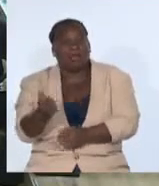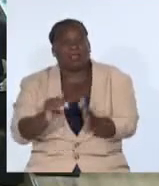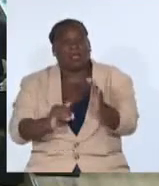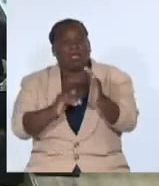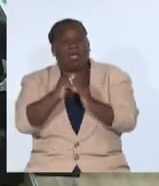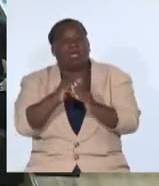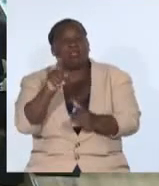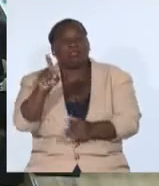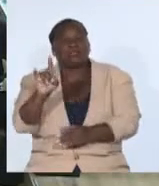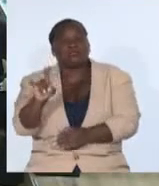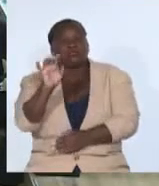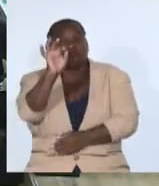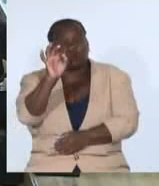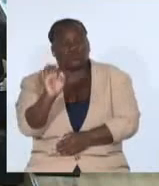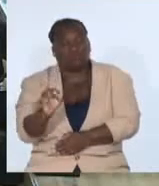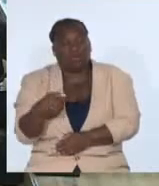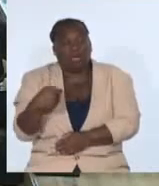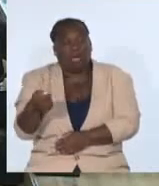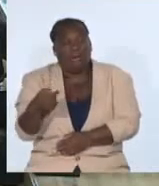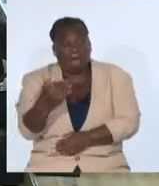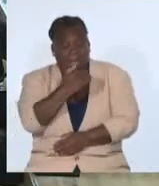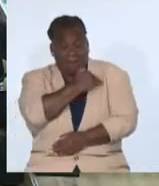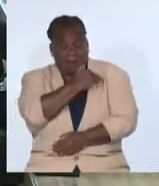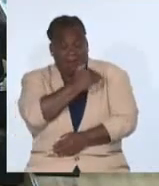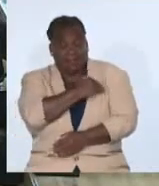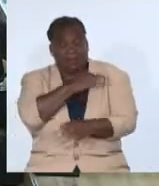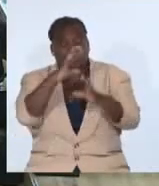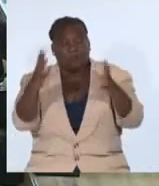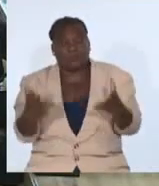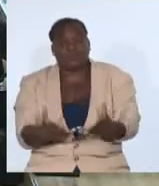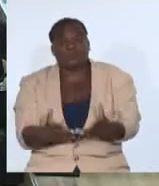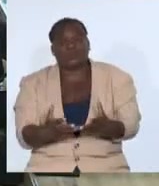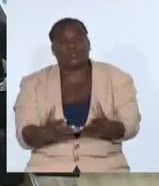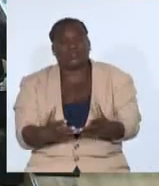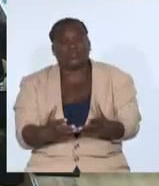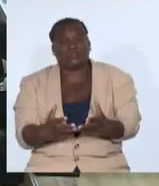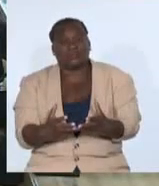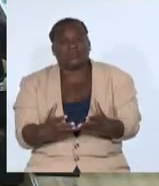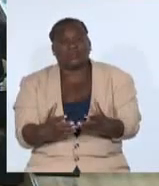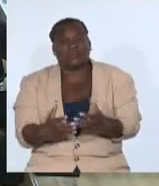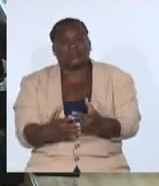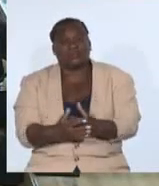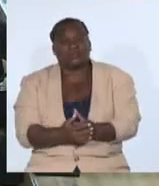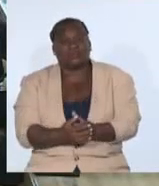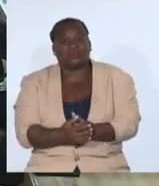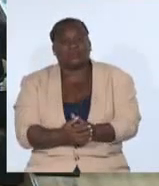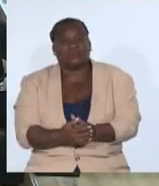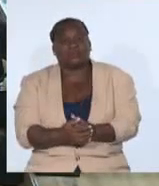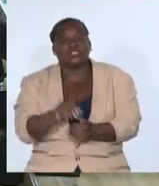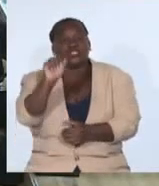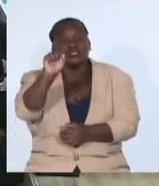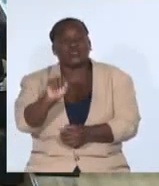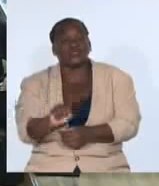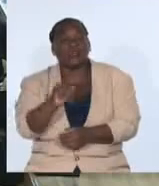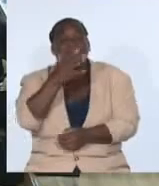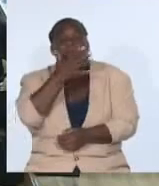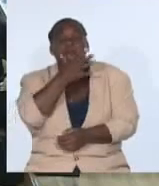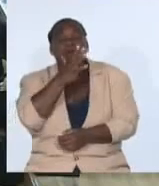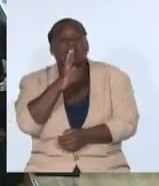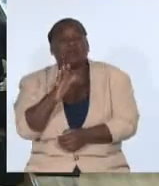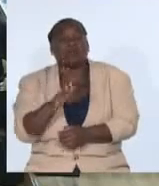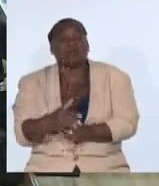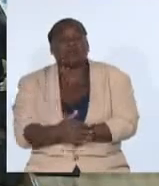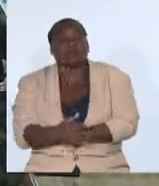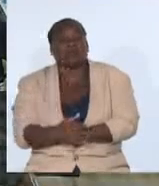19% del gasto militar global sin embargo el sur pareciera destinado a vivir de las Migajas